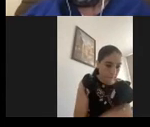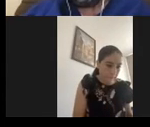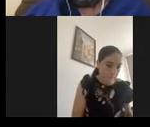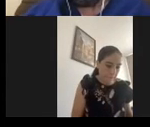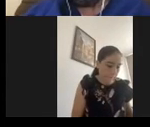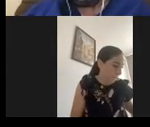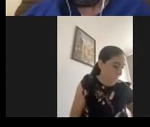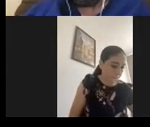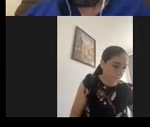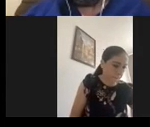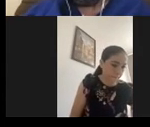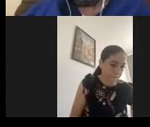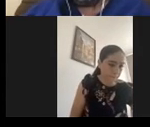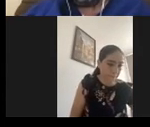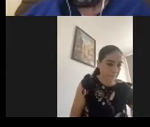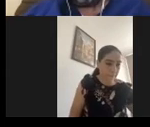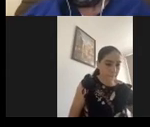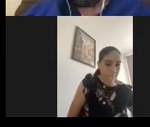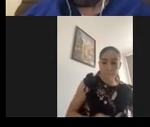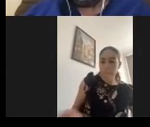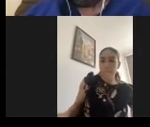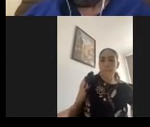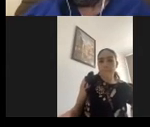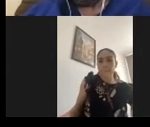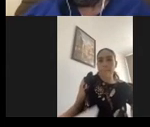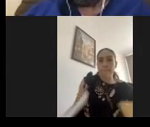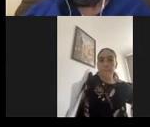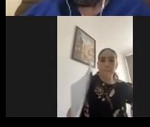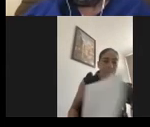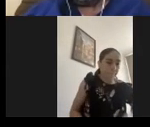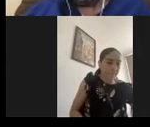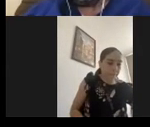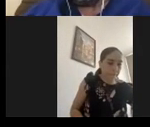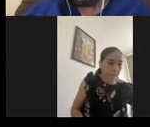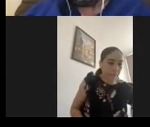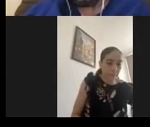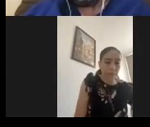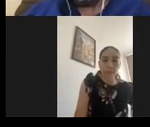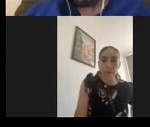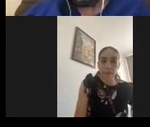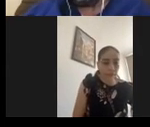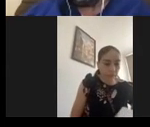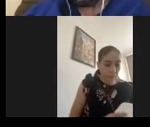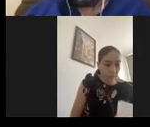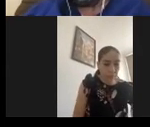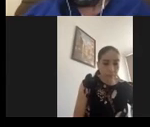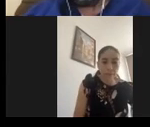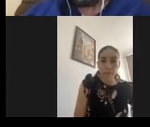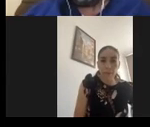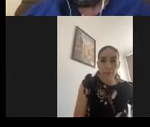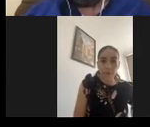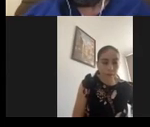Ayudarnos a fortalecer la estrategia que veníamos planteando y reforzando con este tema en específico. Más